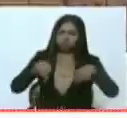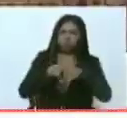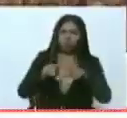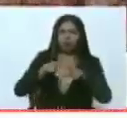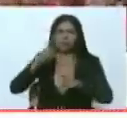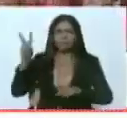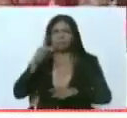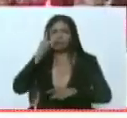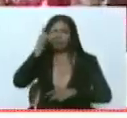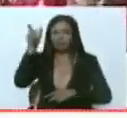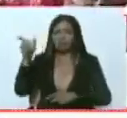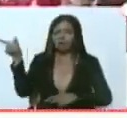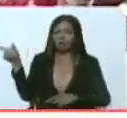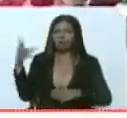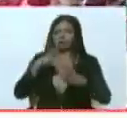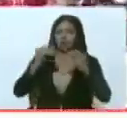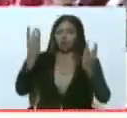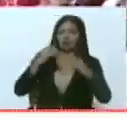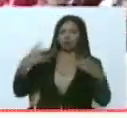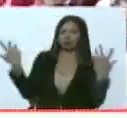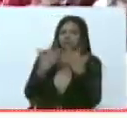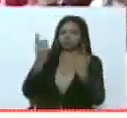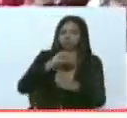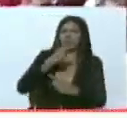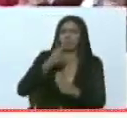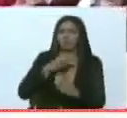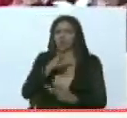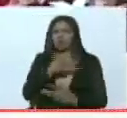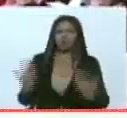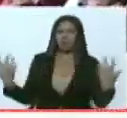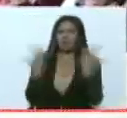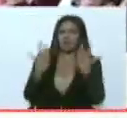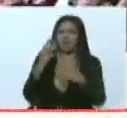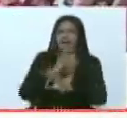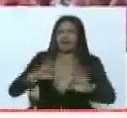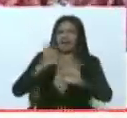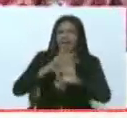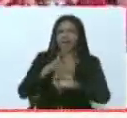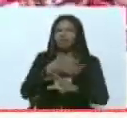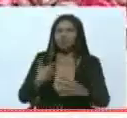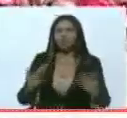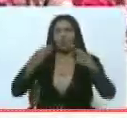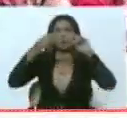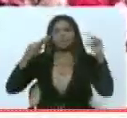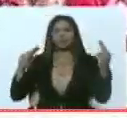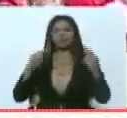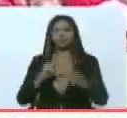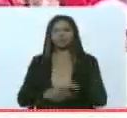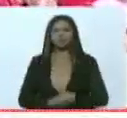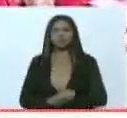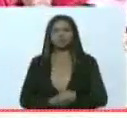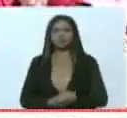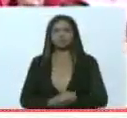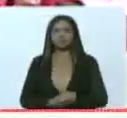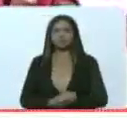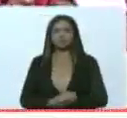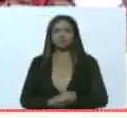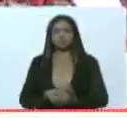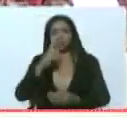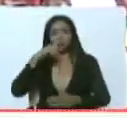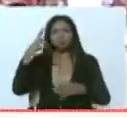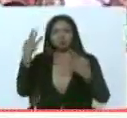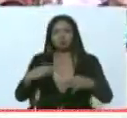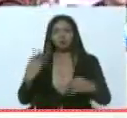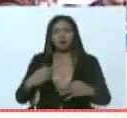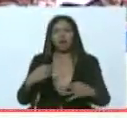los venezolanos. No creo en la guerra, no quiero la guerra, quiero la paz. Creo en la